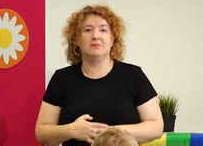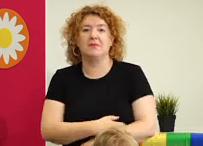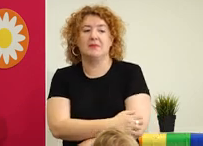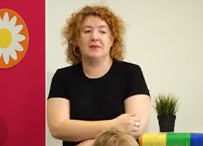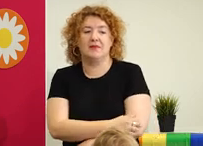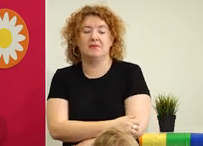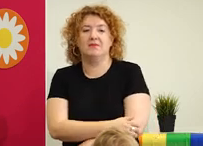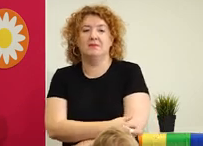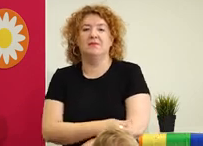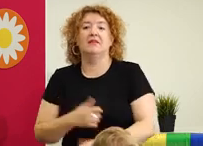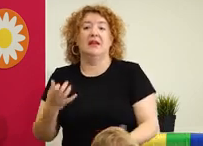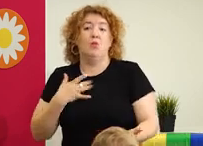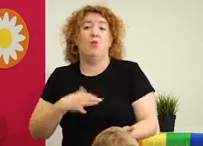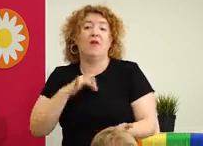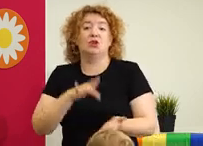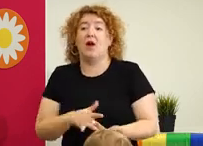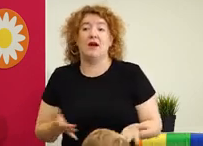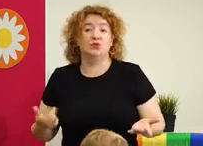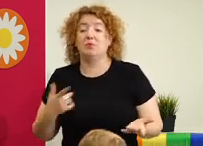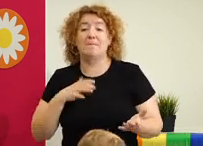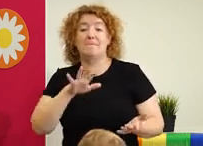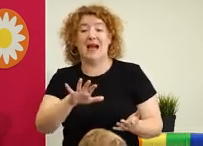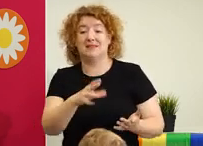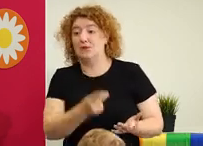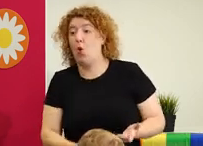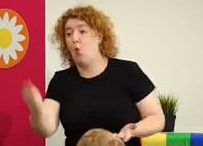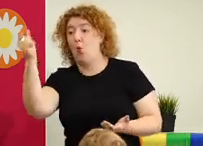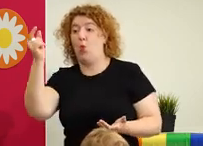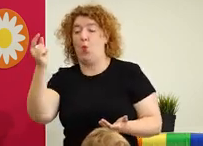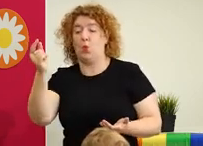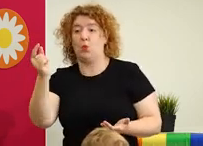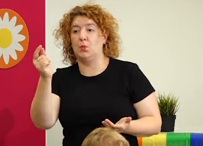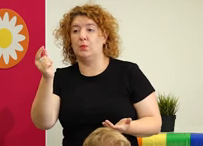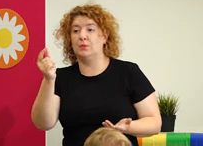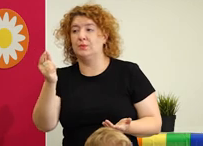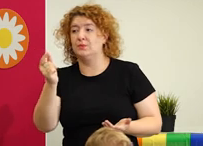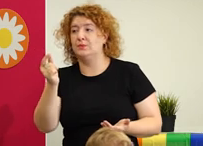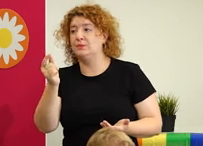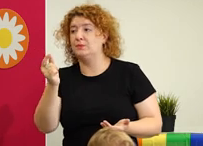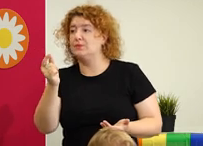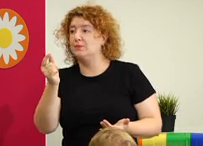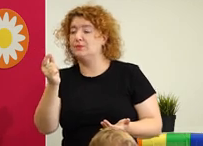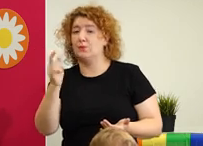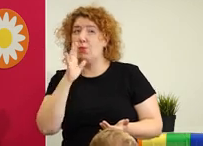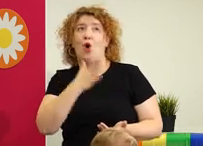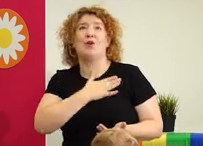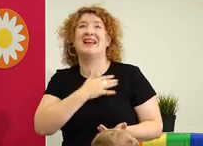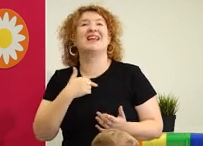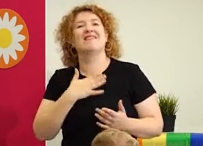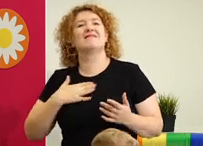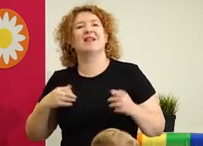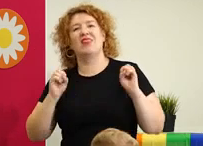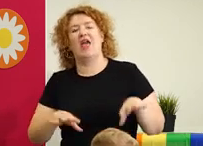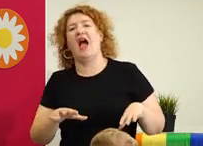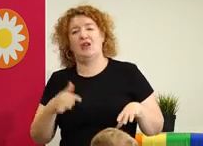a veces, que claro, cuando huyes de tu país, y además no por deseo, o sea, no